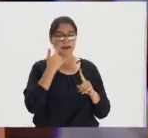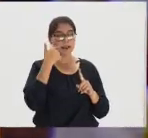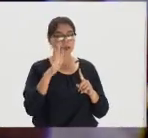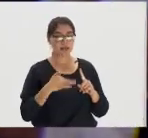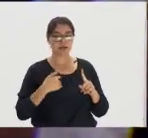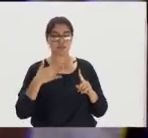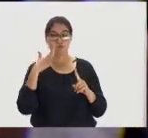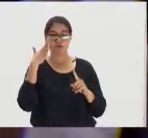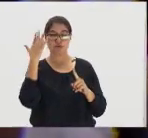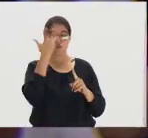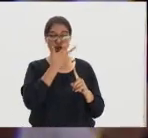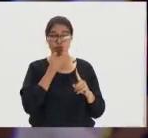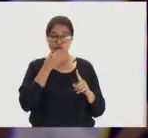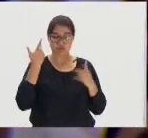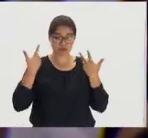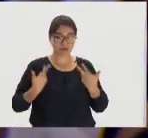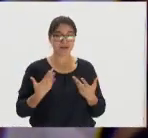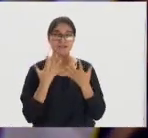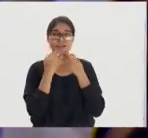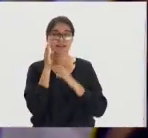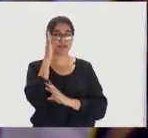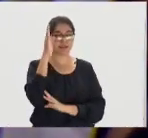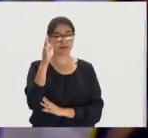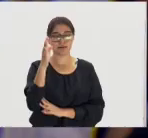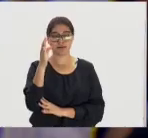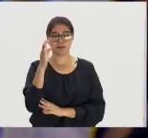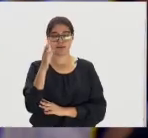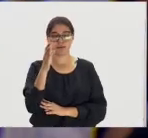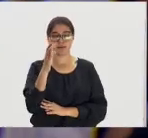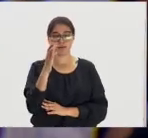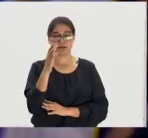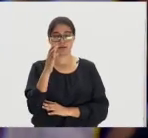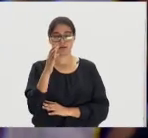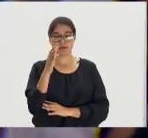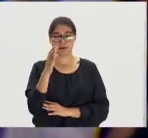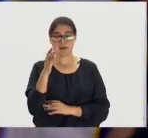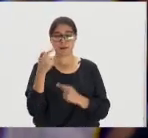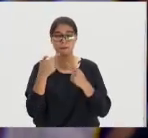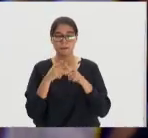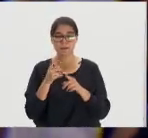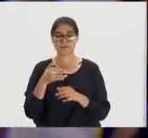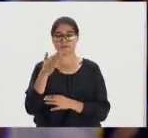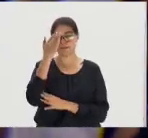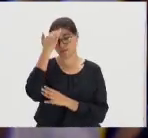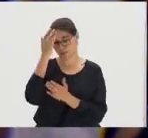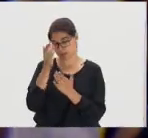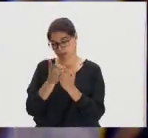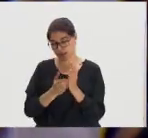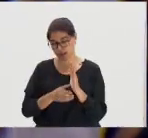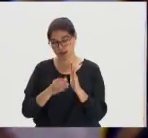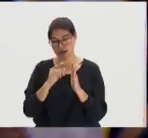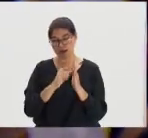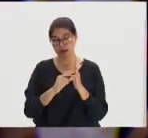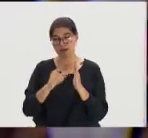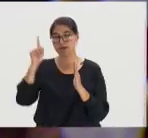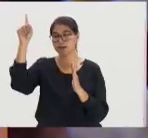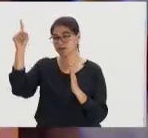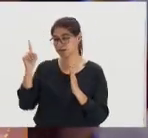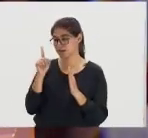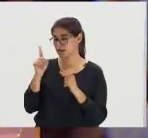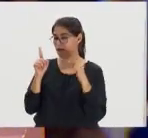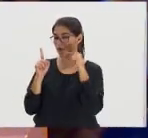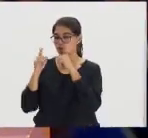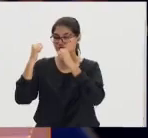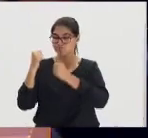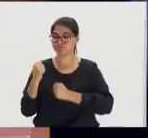Pero Mateo capítulo 1 en esa genealogía nos garantiza lo que la Biblia misma expresa: que mayor es el que esté en nosotros que el que esté en el